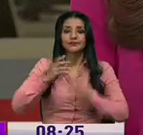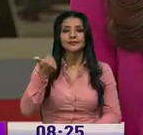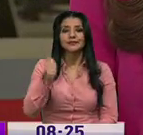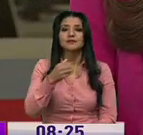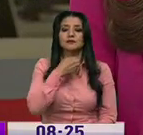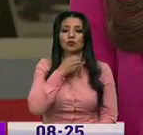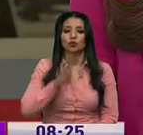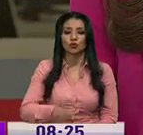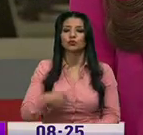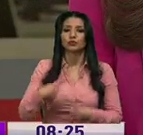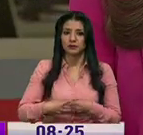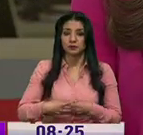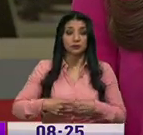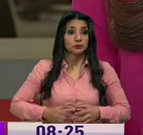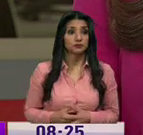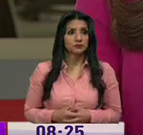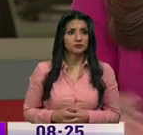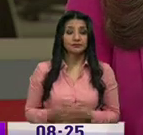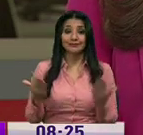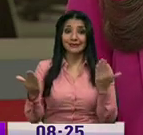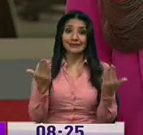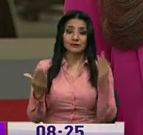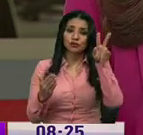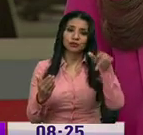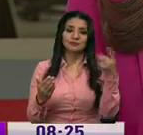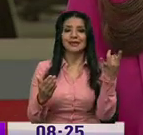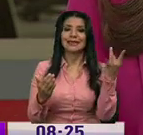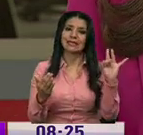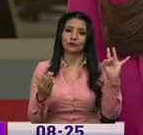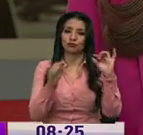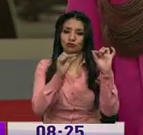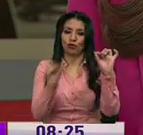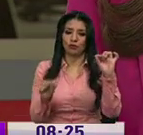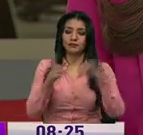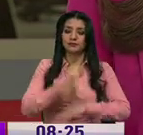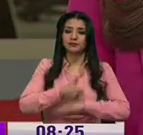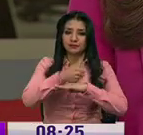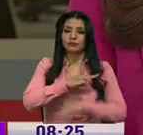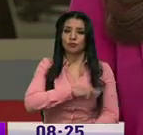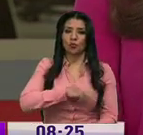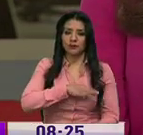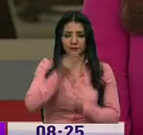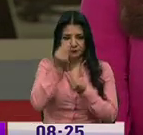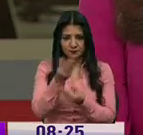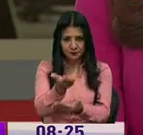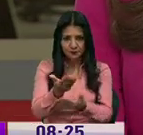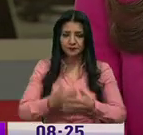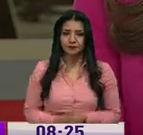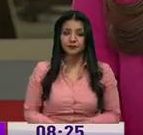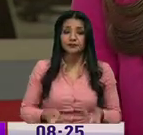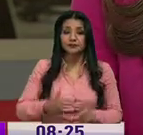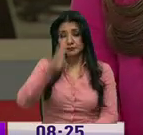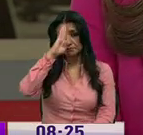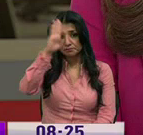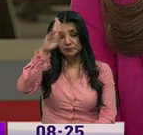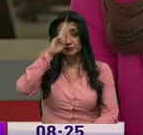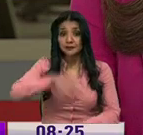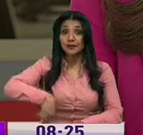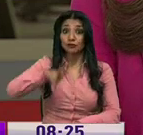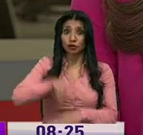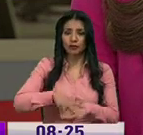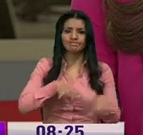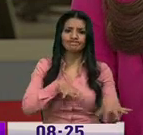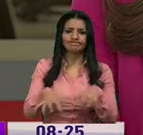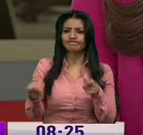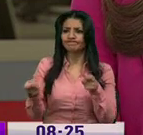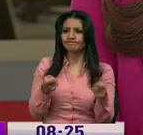el Distrito Metropolitano con relación al año pasado, eso de acuerdo a las autoridades municipales. Además, la Policía Nacional realizó